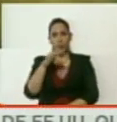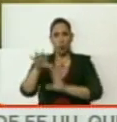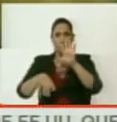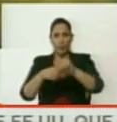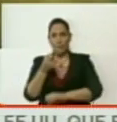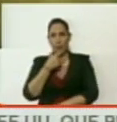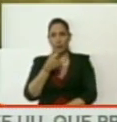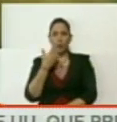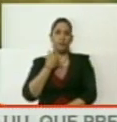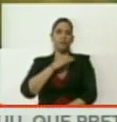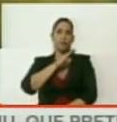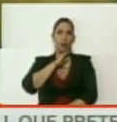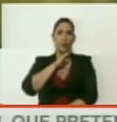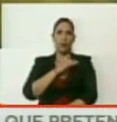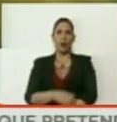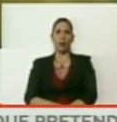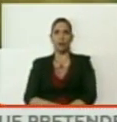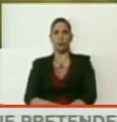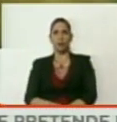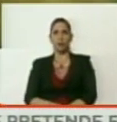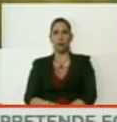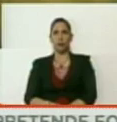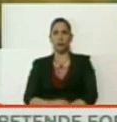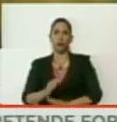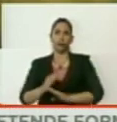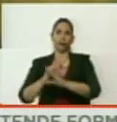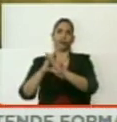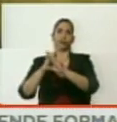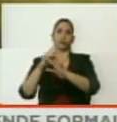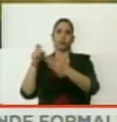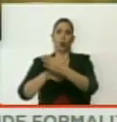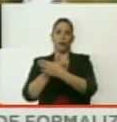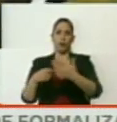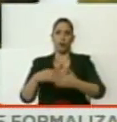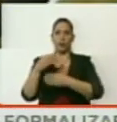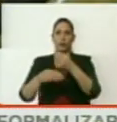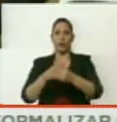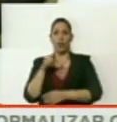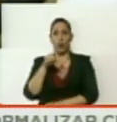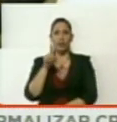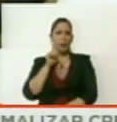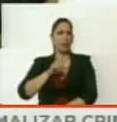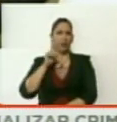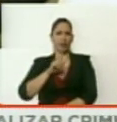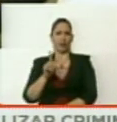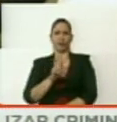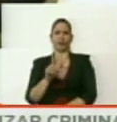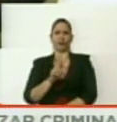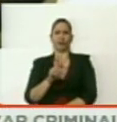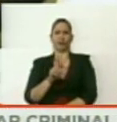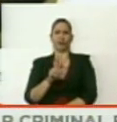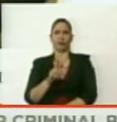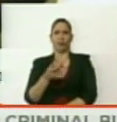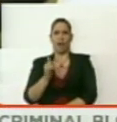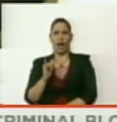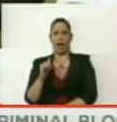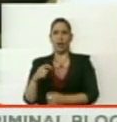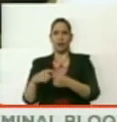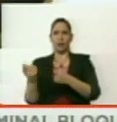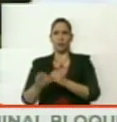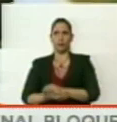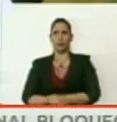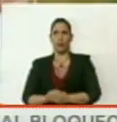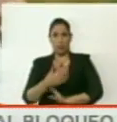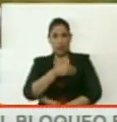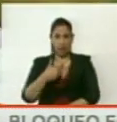las enfermedades crónicas, nos está totalmente prohibido hacerlo. Es decir, es mentira que haya excepciones. Si